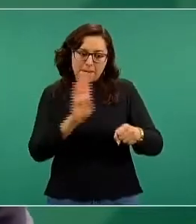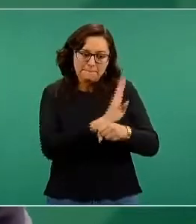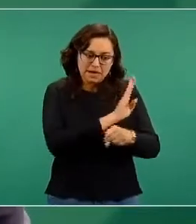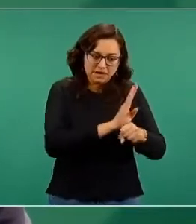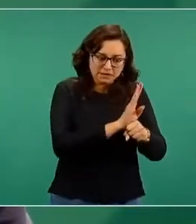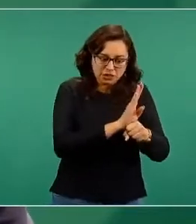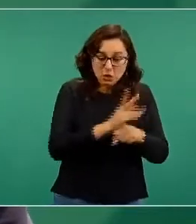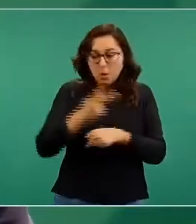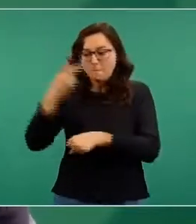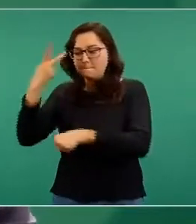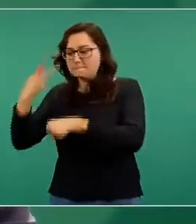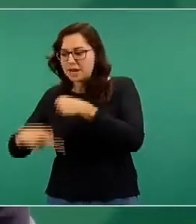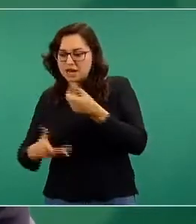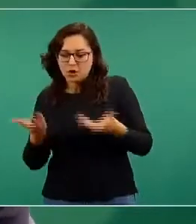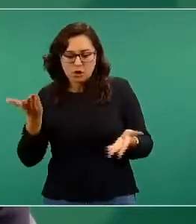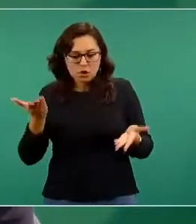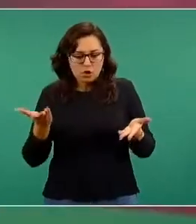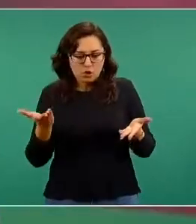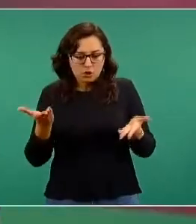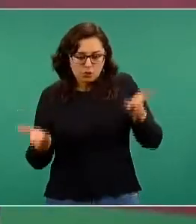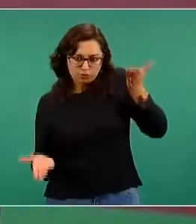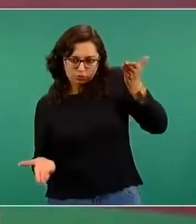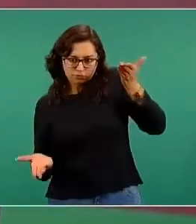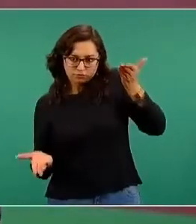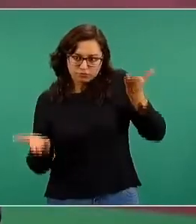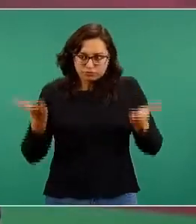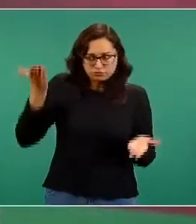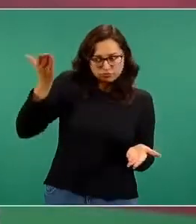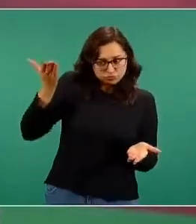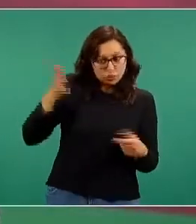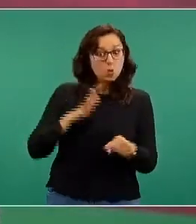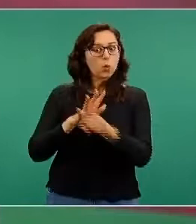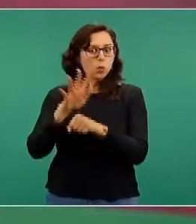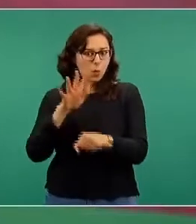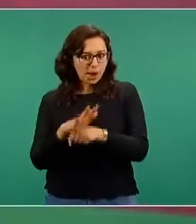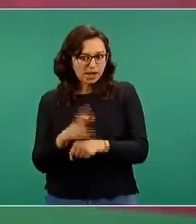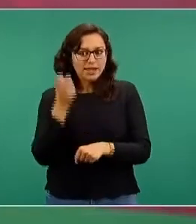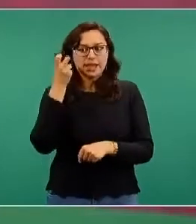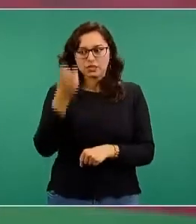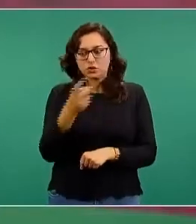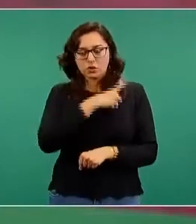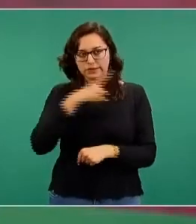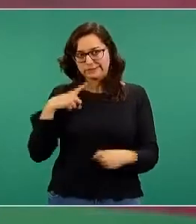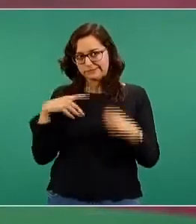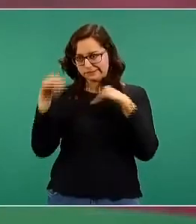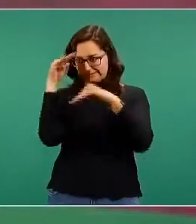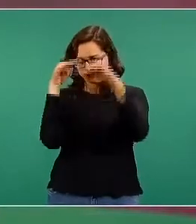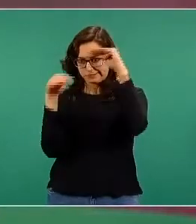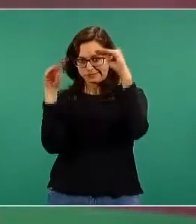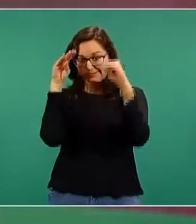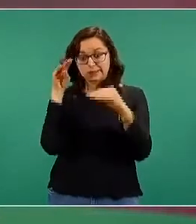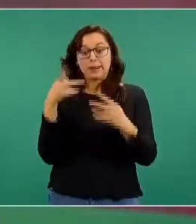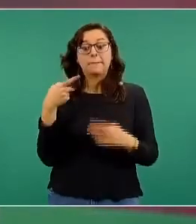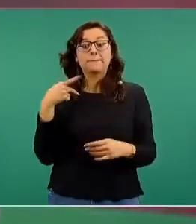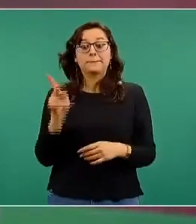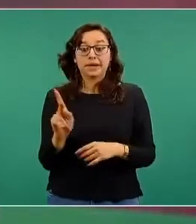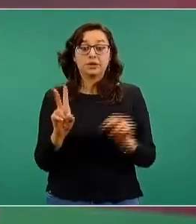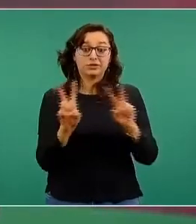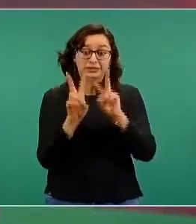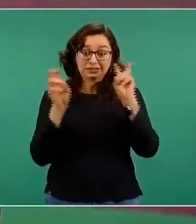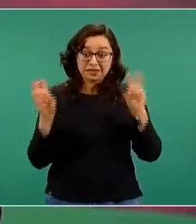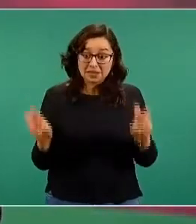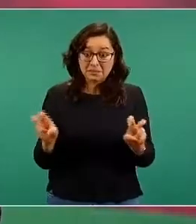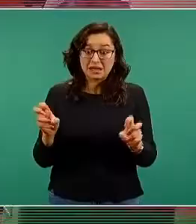indicaría que que tenga lugar la vacunación. Pero en general, las alergias, la historia de